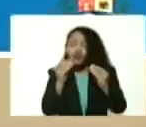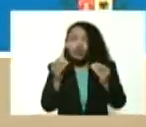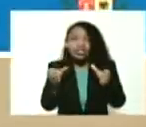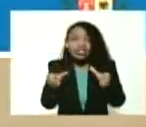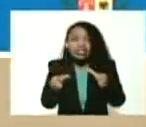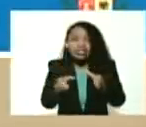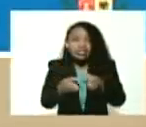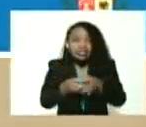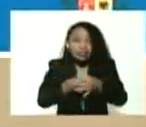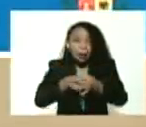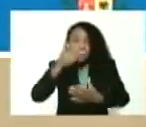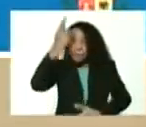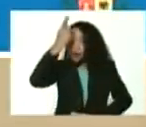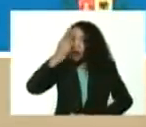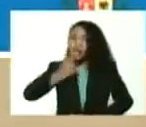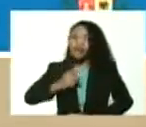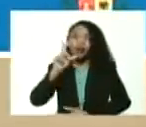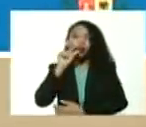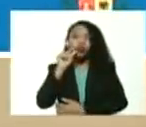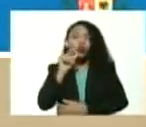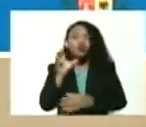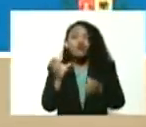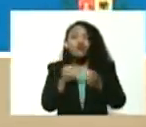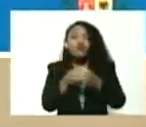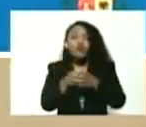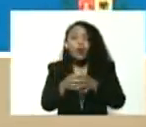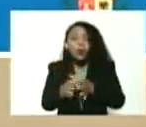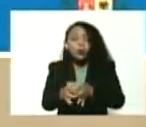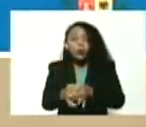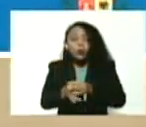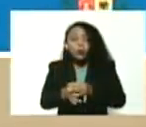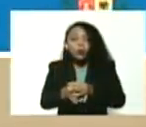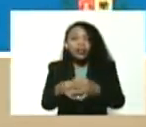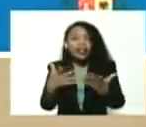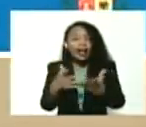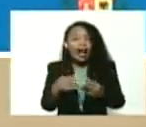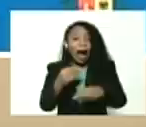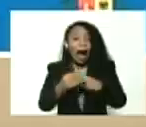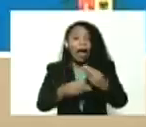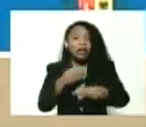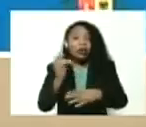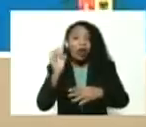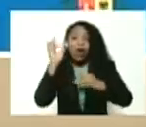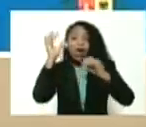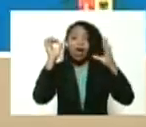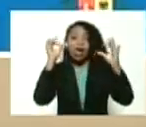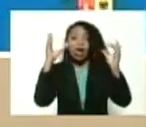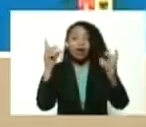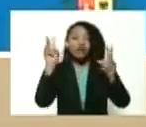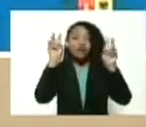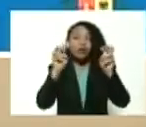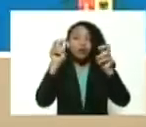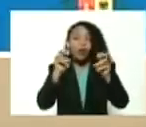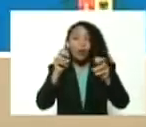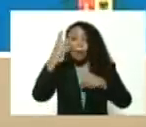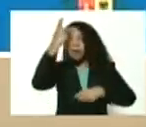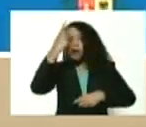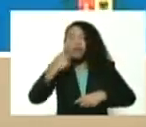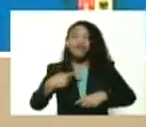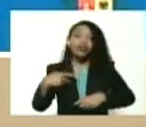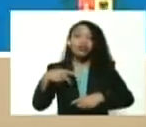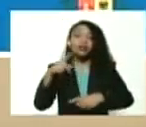un núcleo muy pequeño de perfiles en Twitter. Es un grupo pequeño que ha creado a través de los